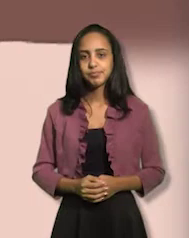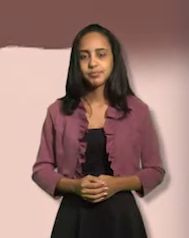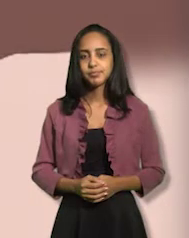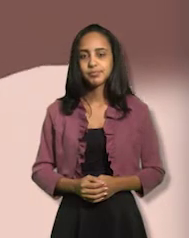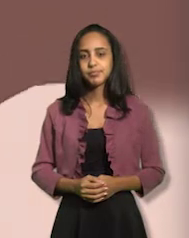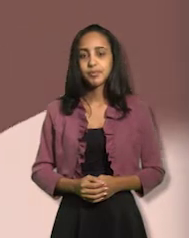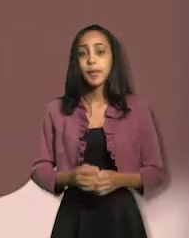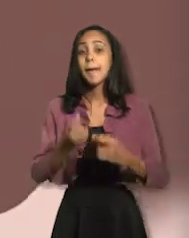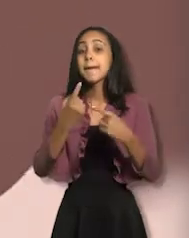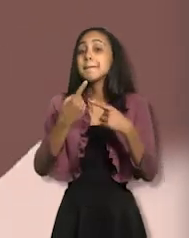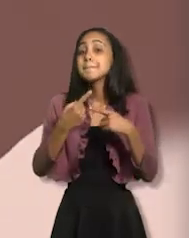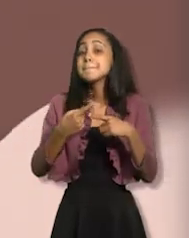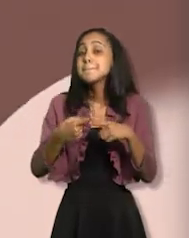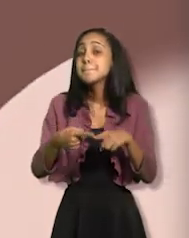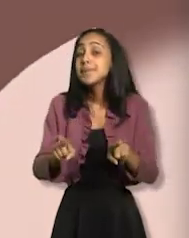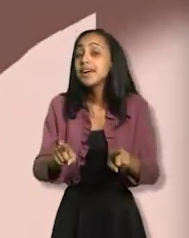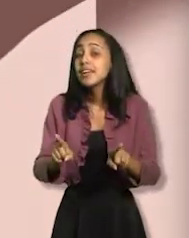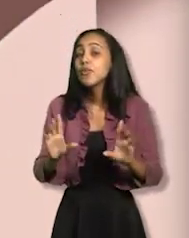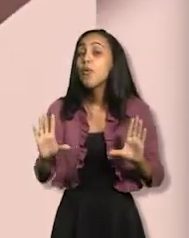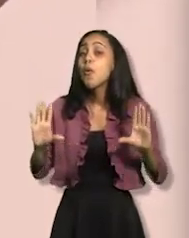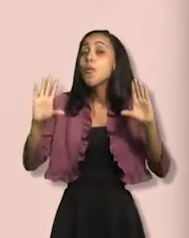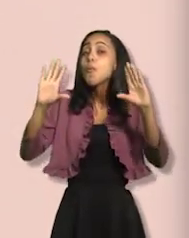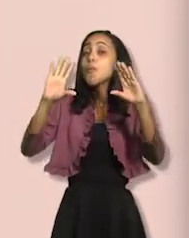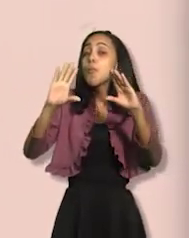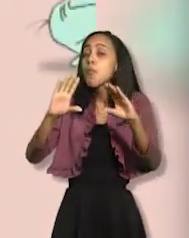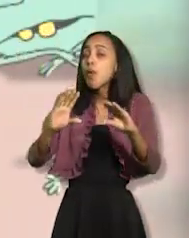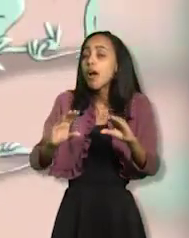Hasta que una noche